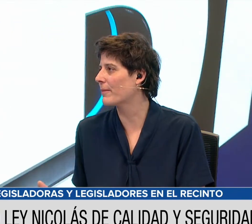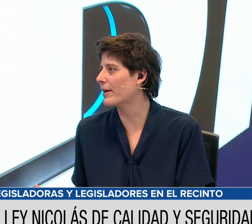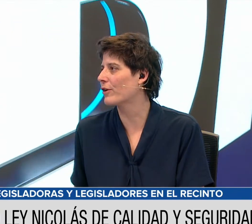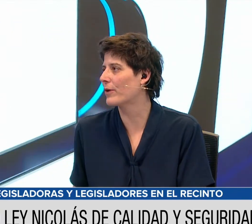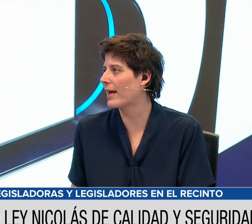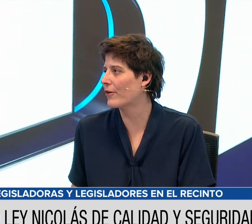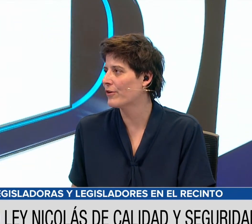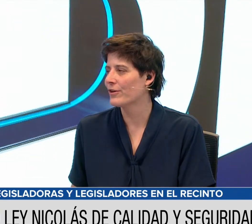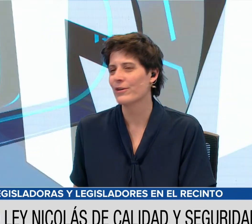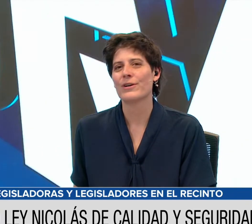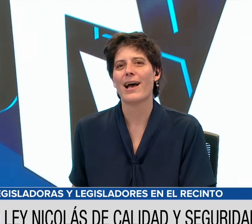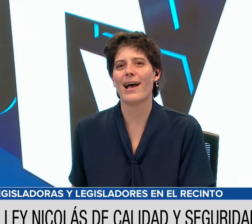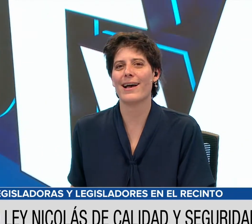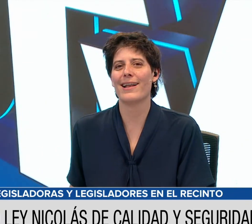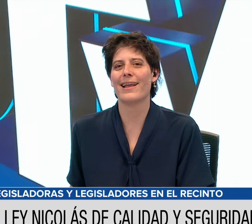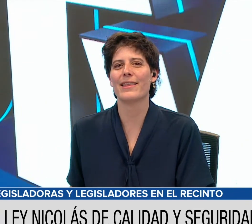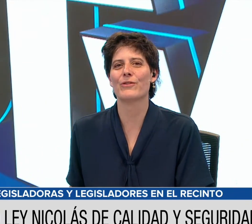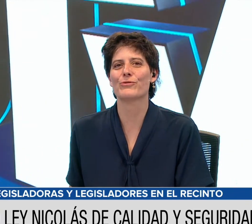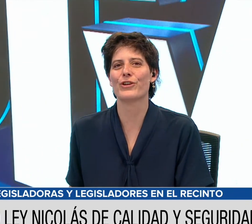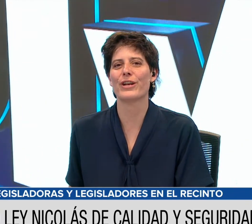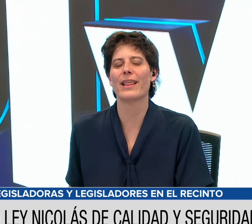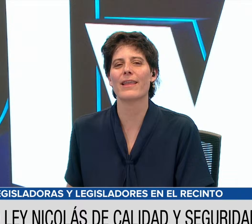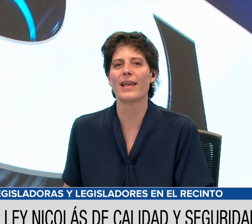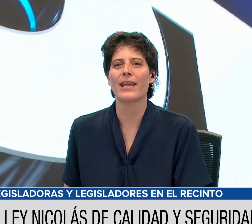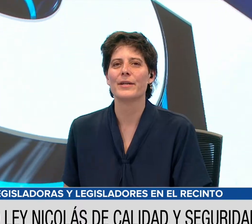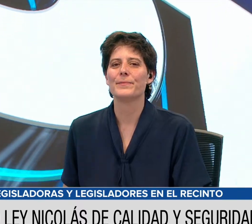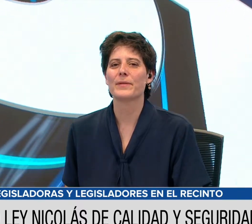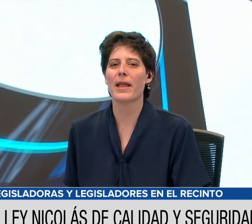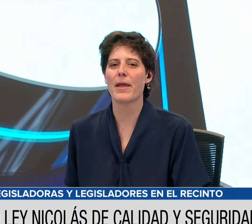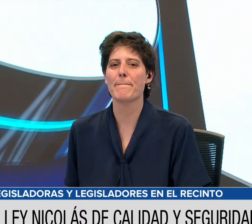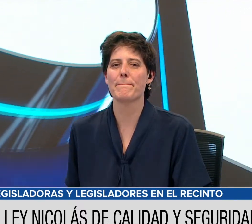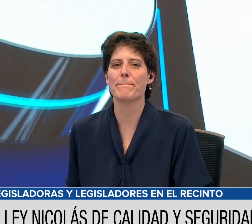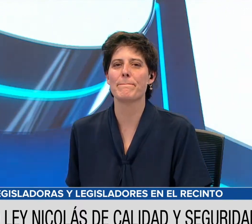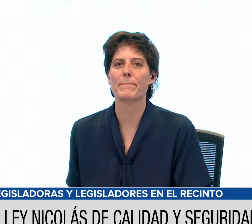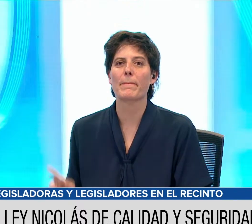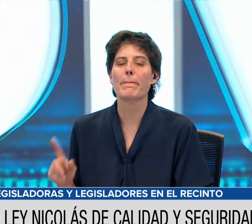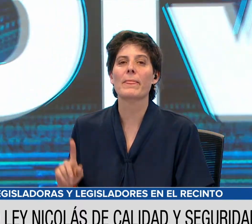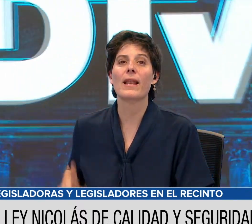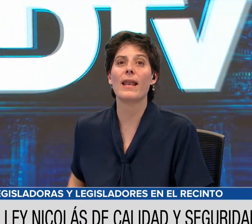creo que sea un tema incorporado a las discusiones de